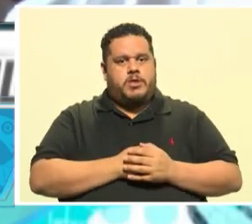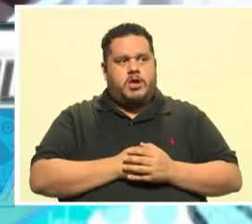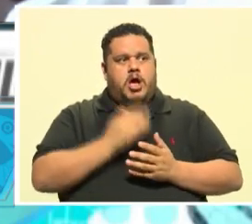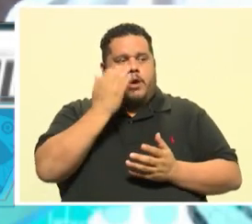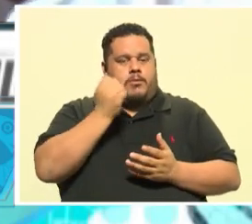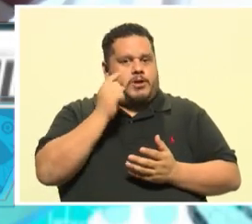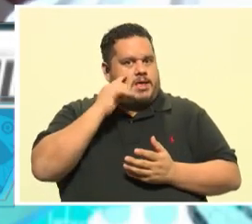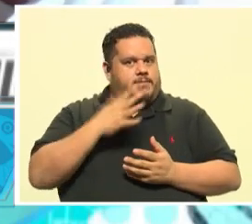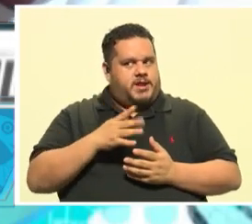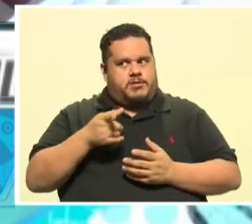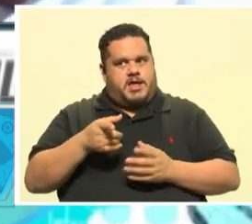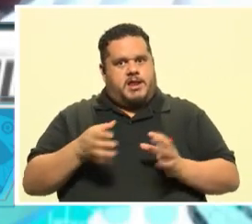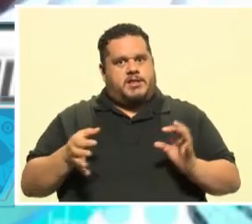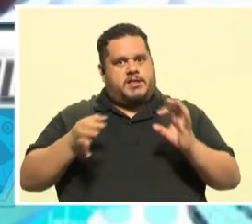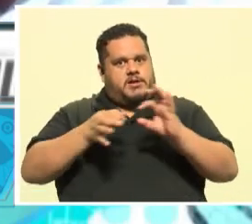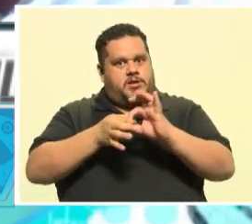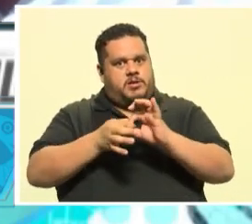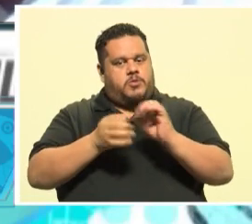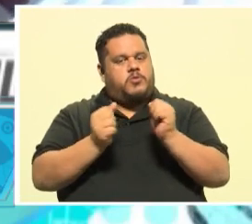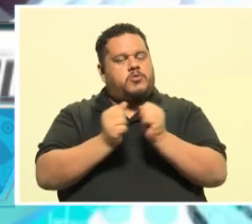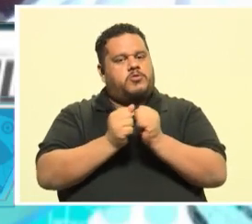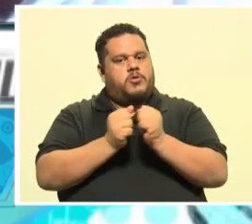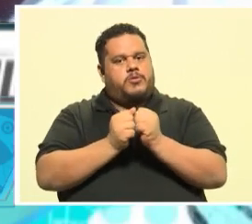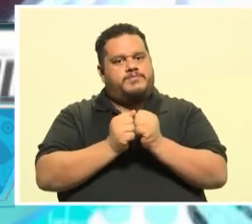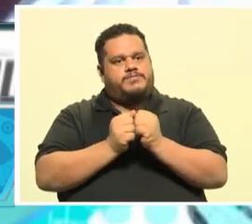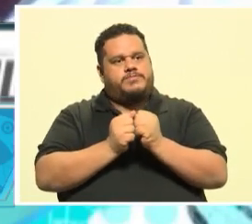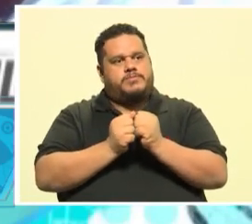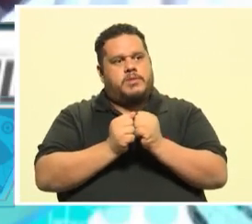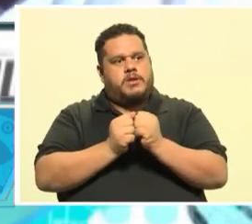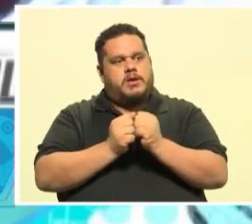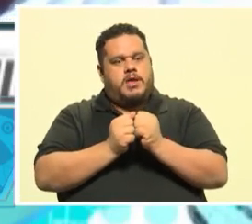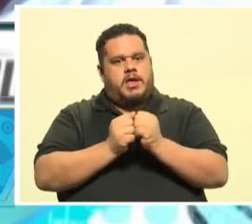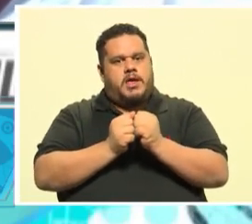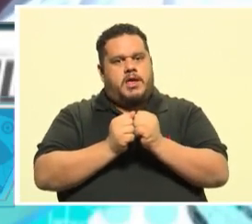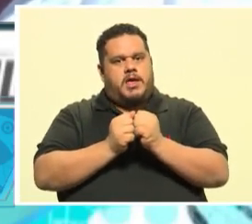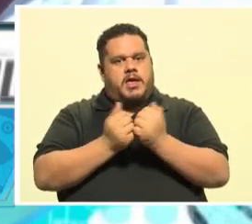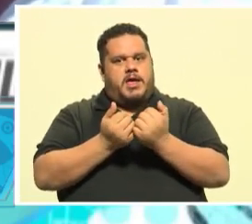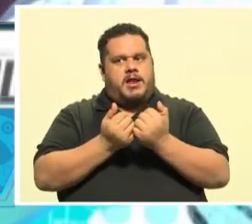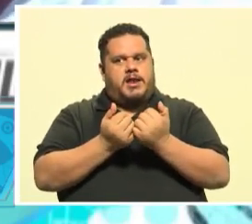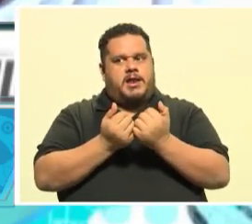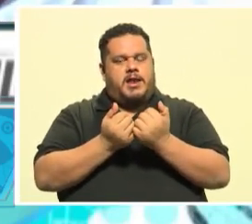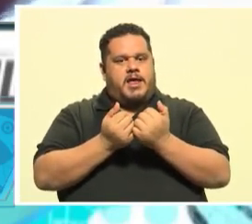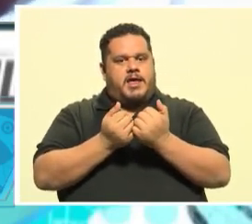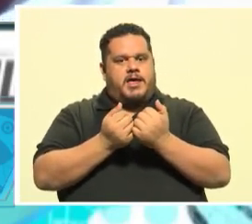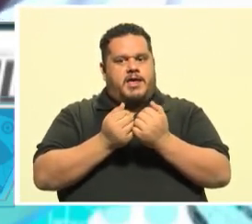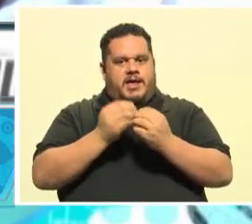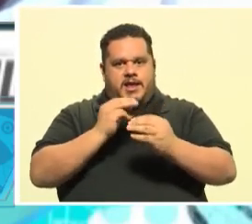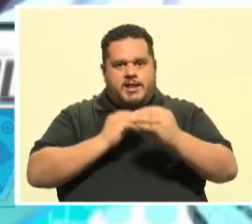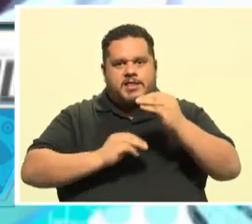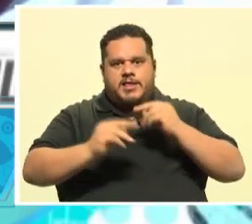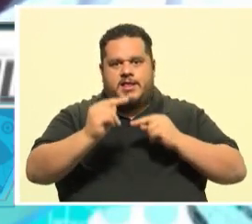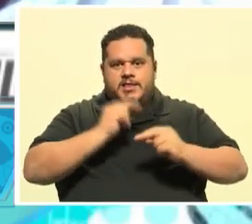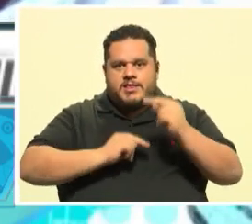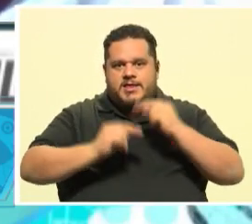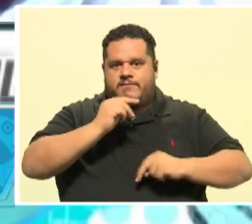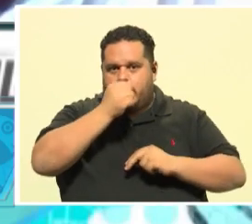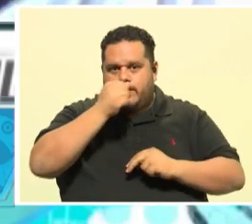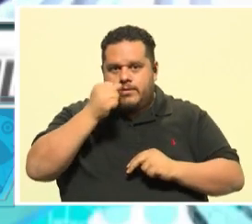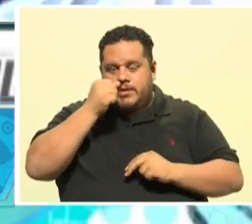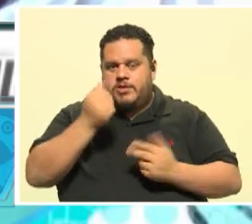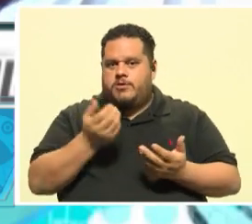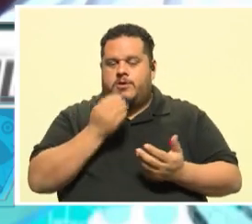no calificado. De manera que mientras no tengamos empleo digno, mientras no tengamos acceso a la